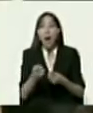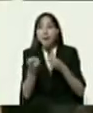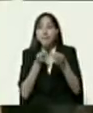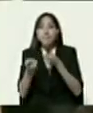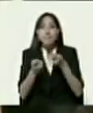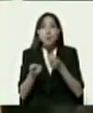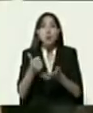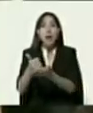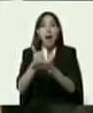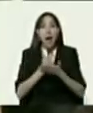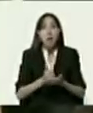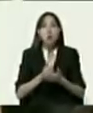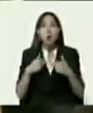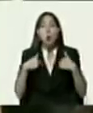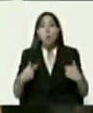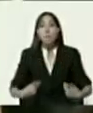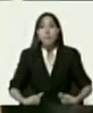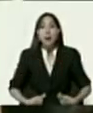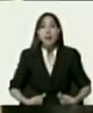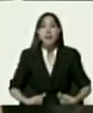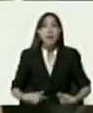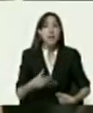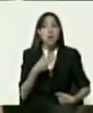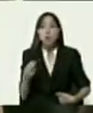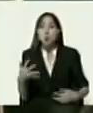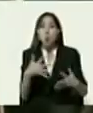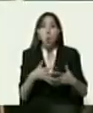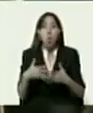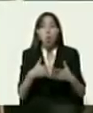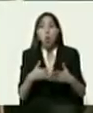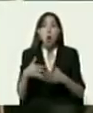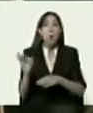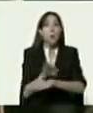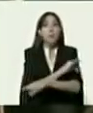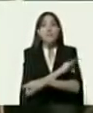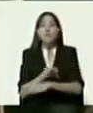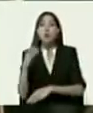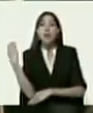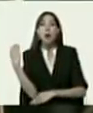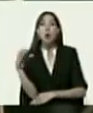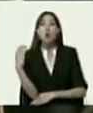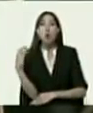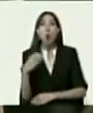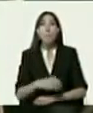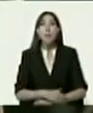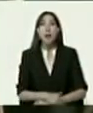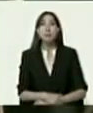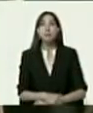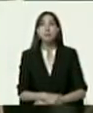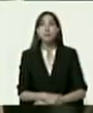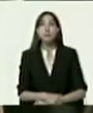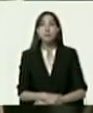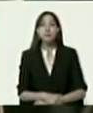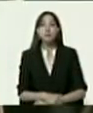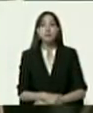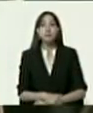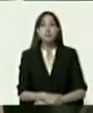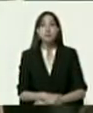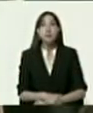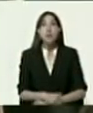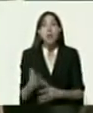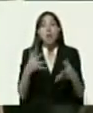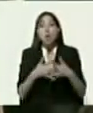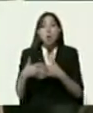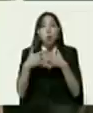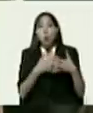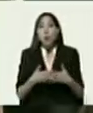era ayuda ni era humanitaria, de los Estados Unidos por la frontera con Colombia. Nada de lo que desde los Estados Unidos o